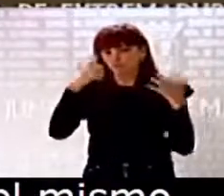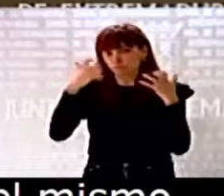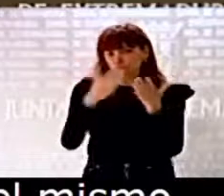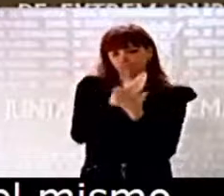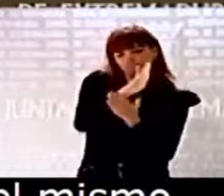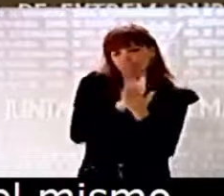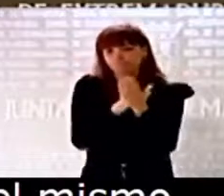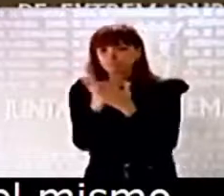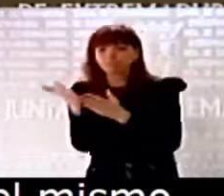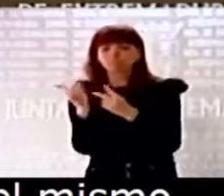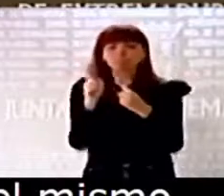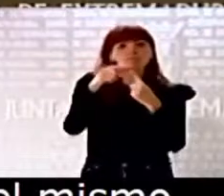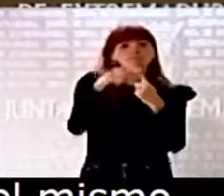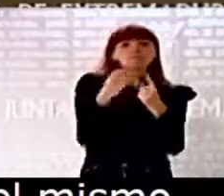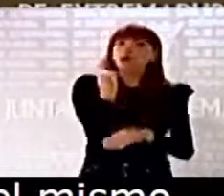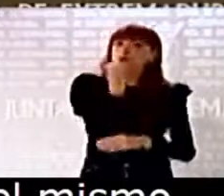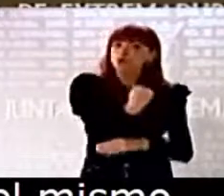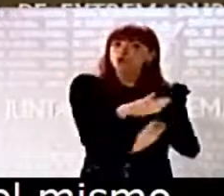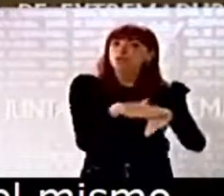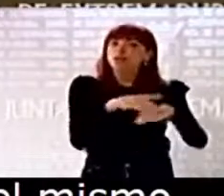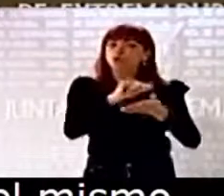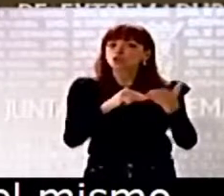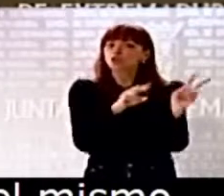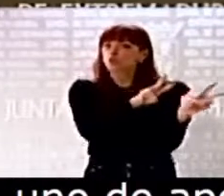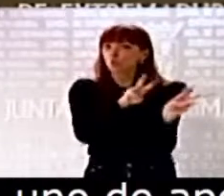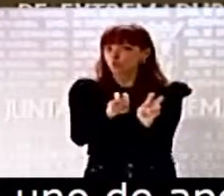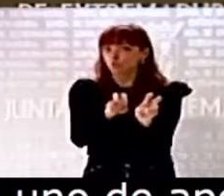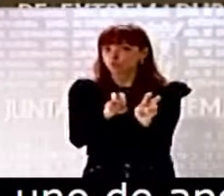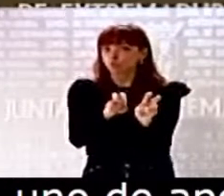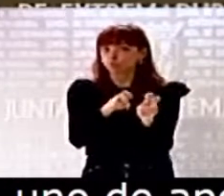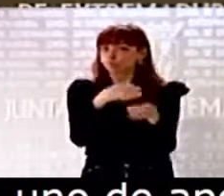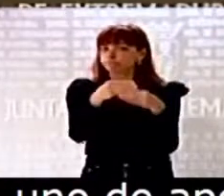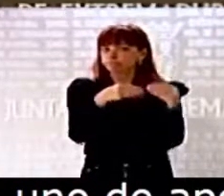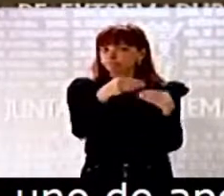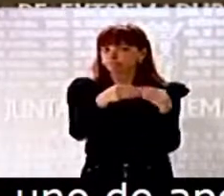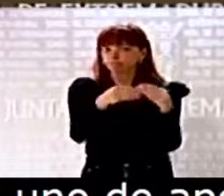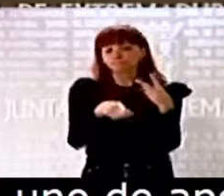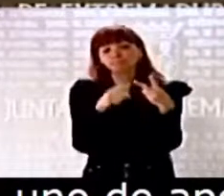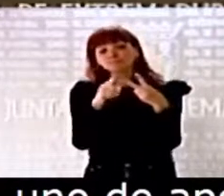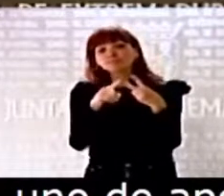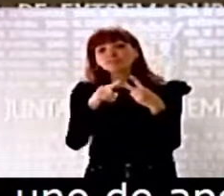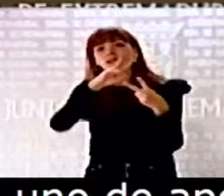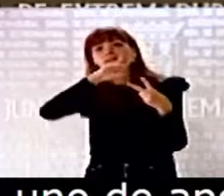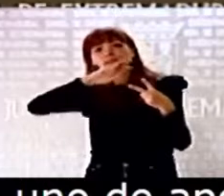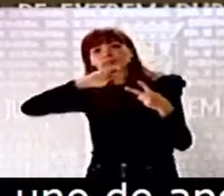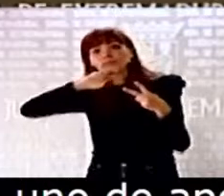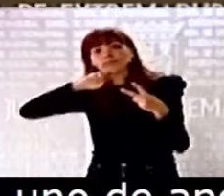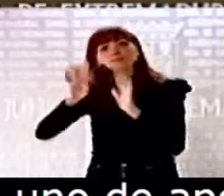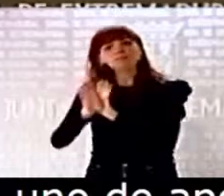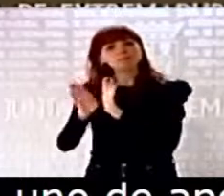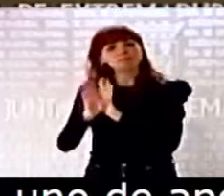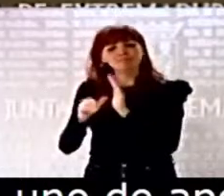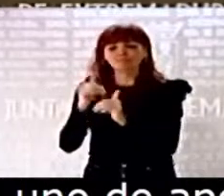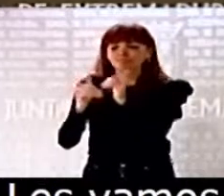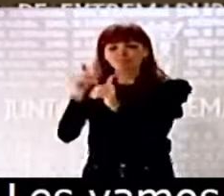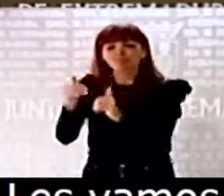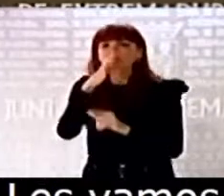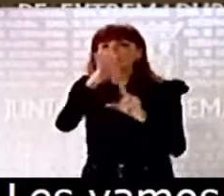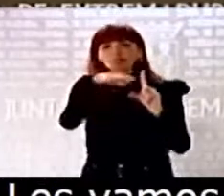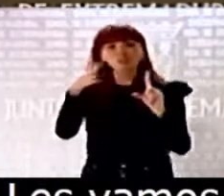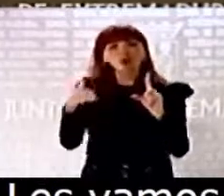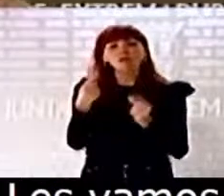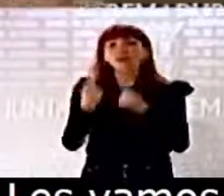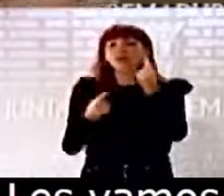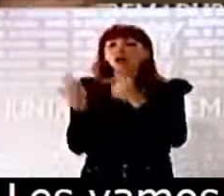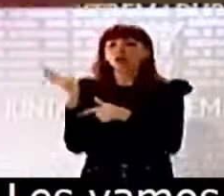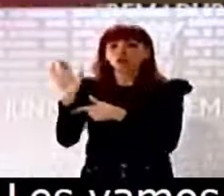para generar los nuevos contratos y otro para el mantenimiento. Les vamos a pasar una tabla de datos donde se